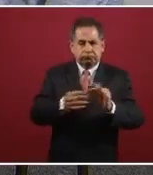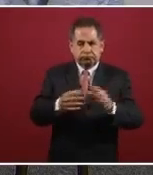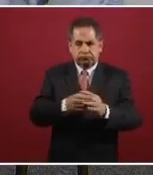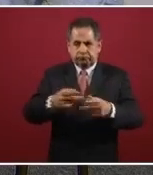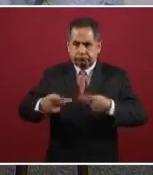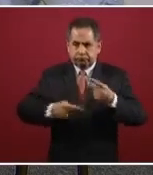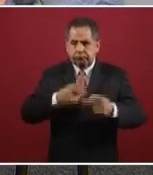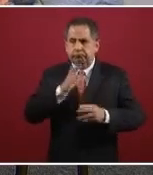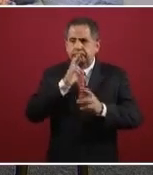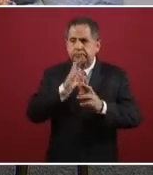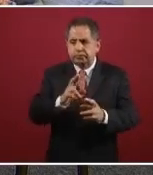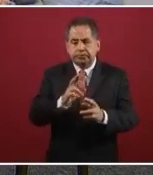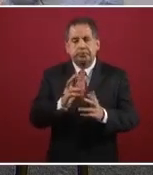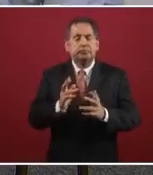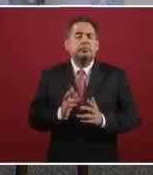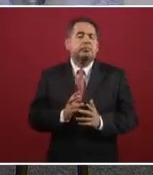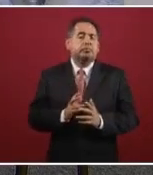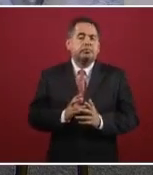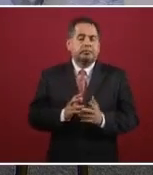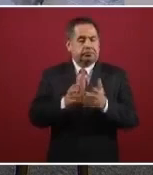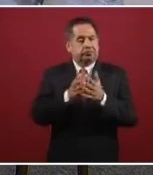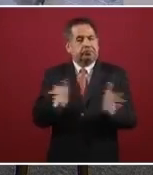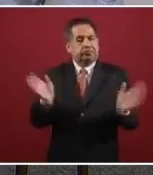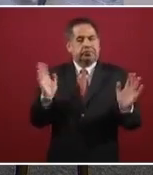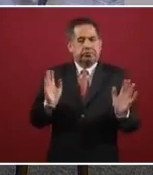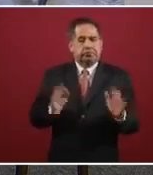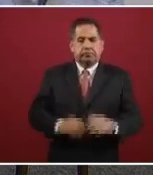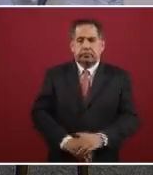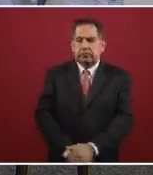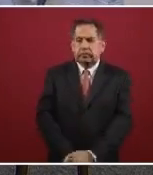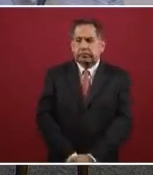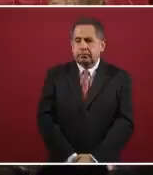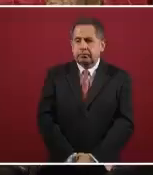de preguntas y respuestas en lo general.